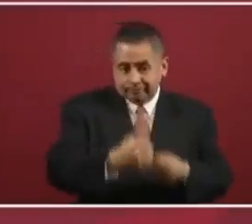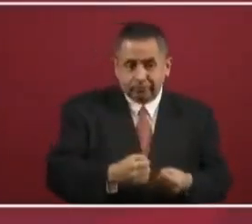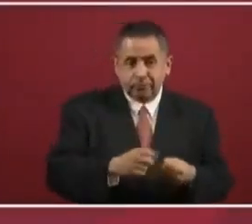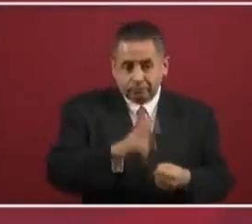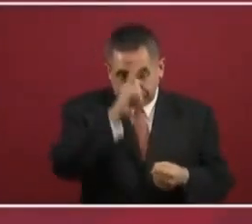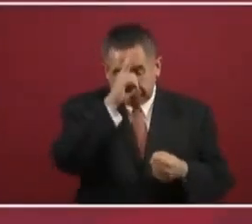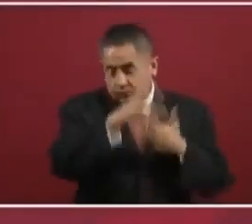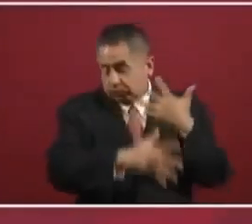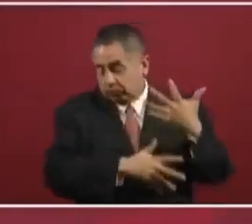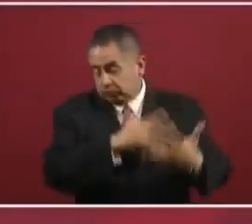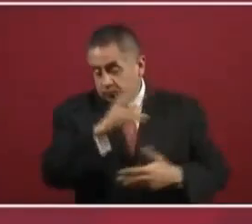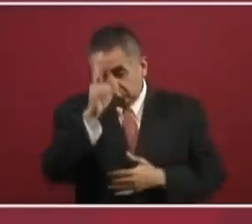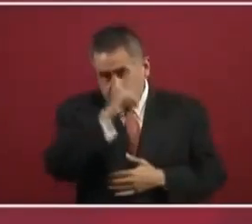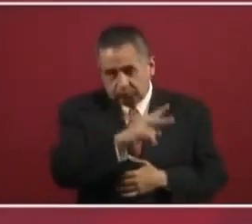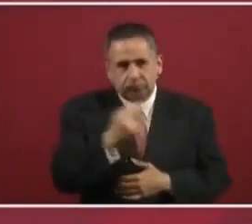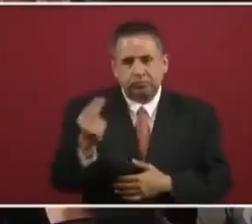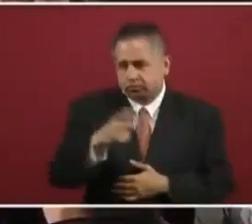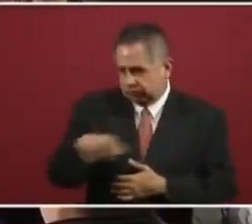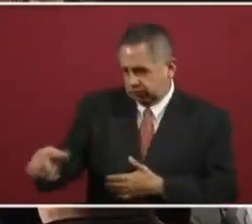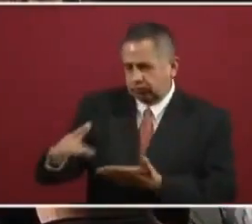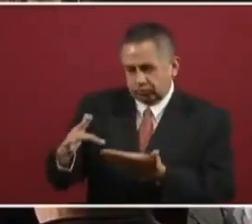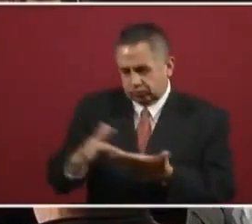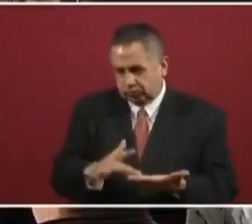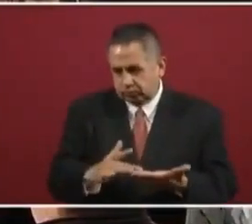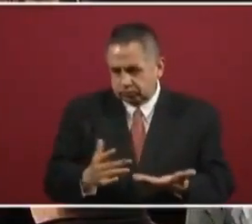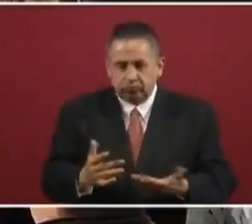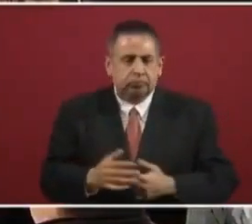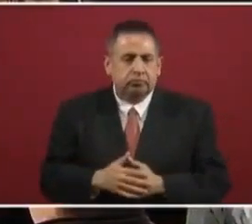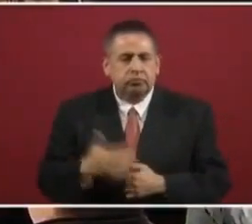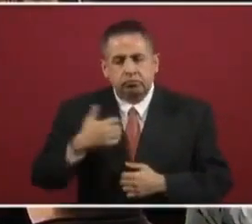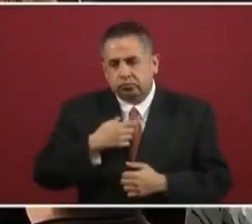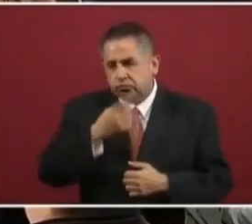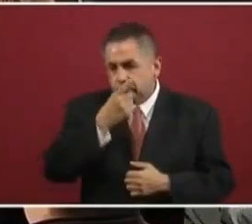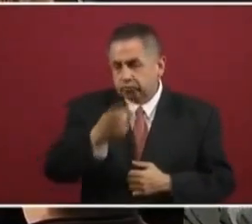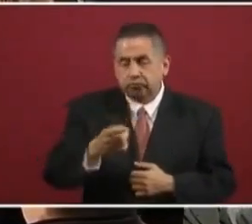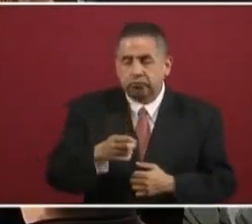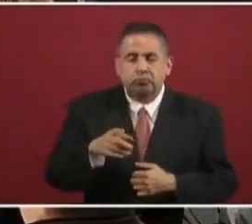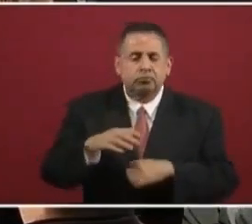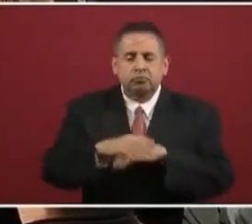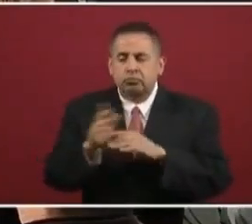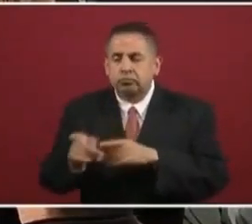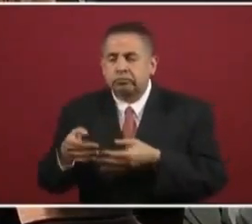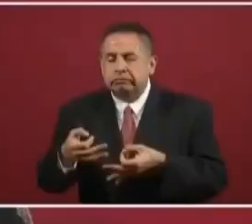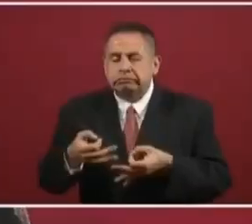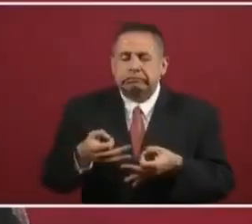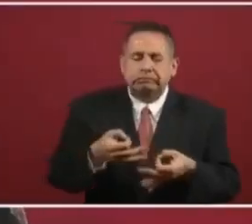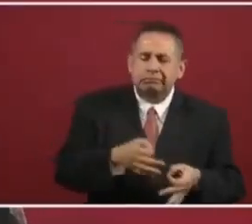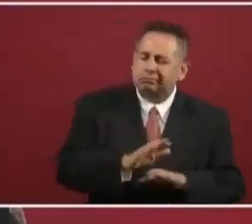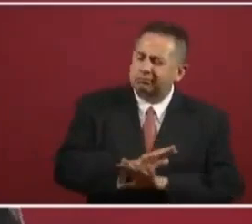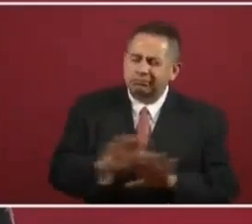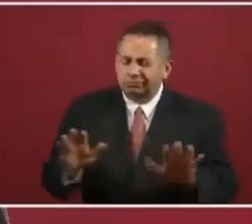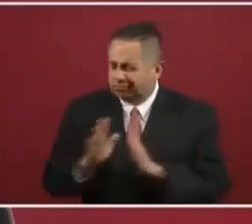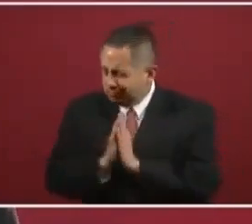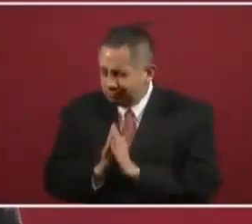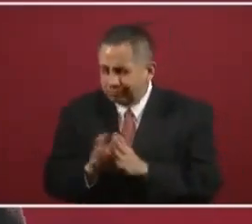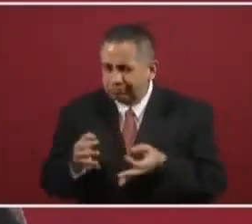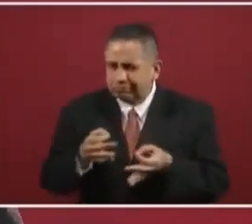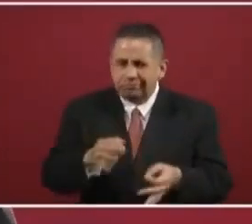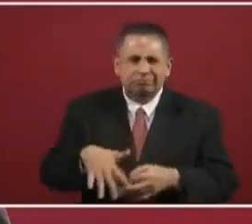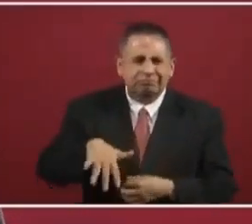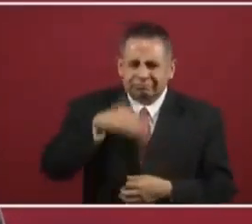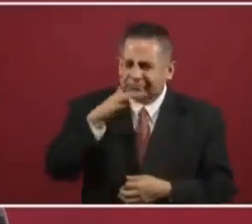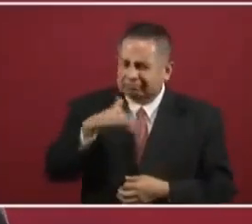violencia y les dije que se alejaran de las tentaciones no a la